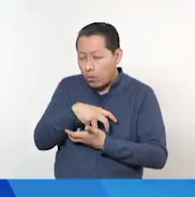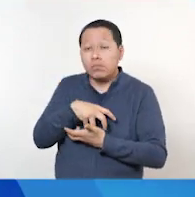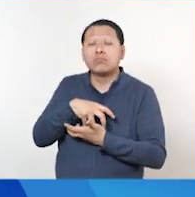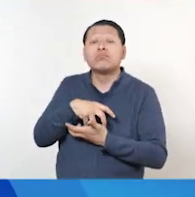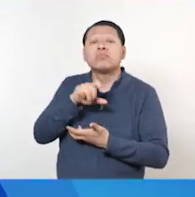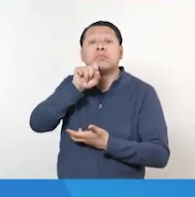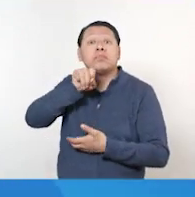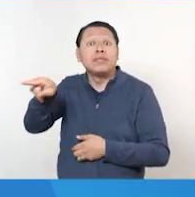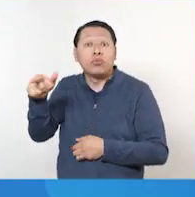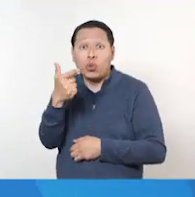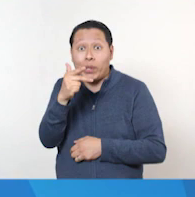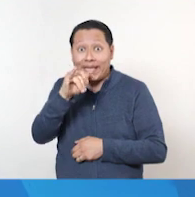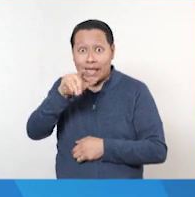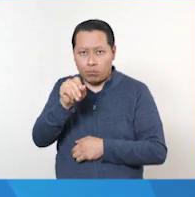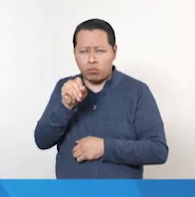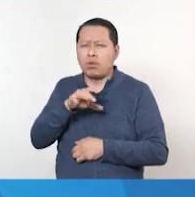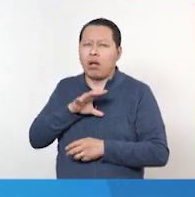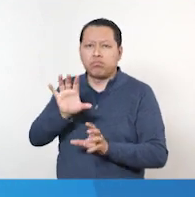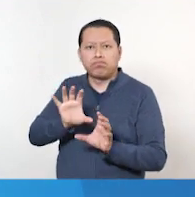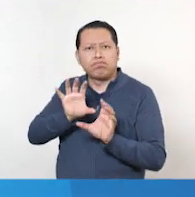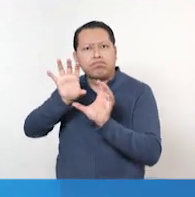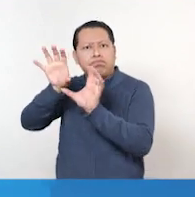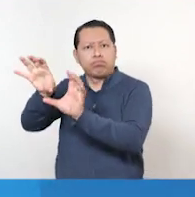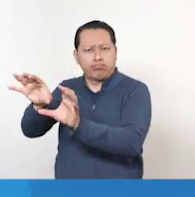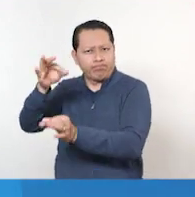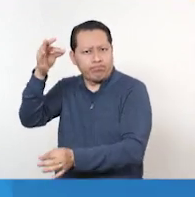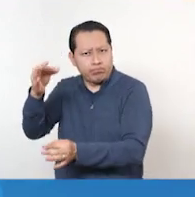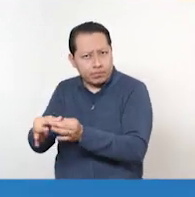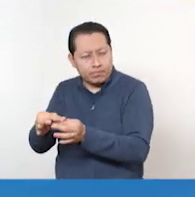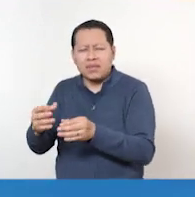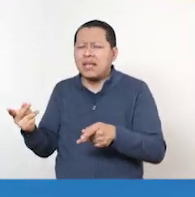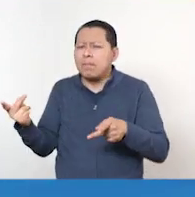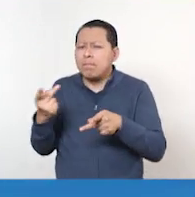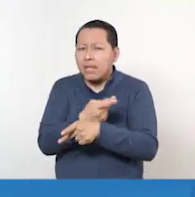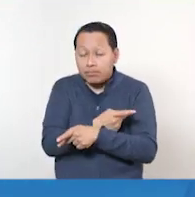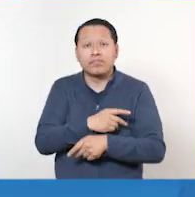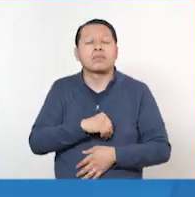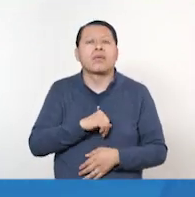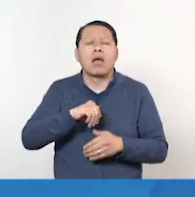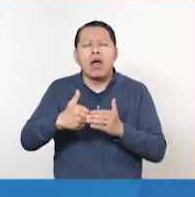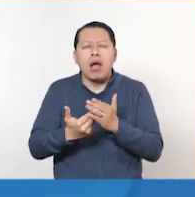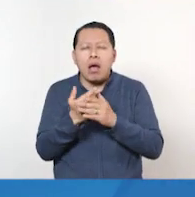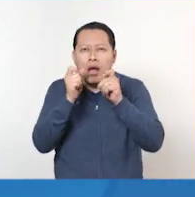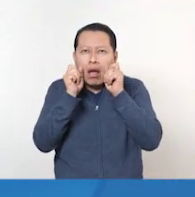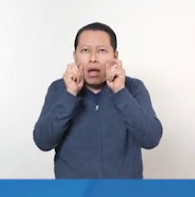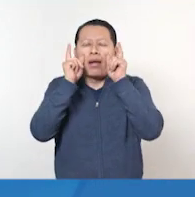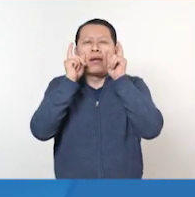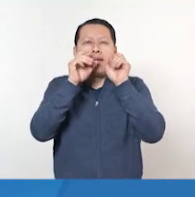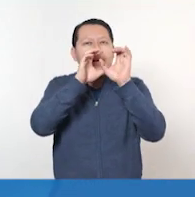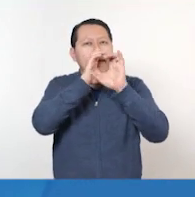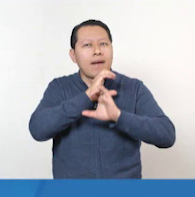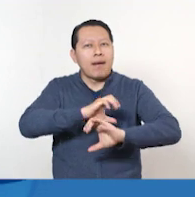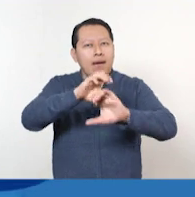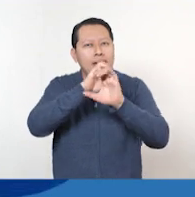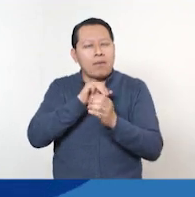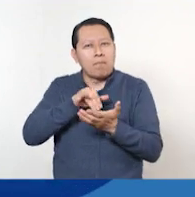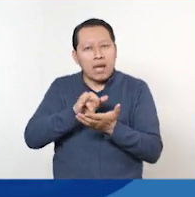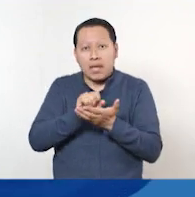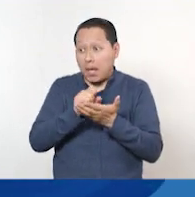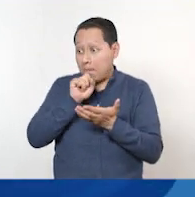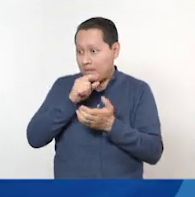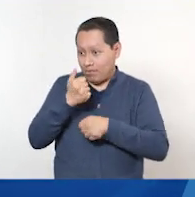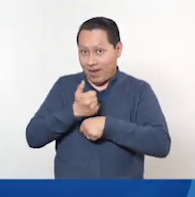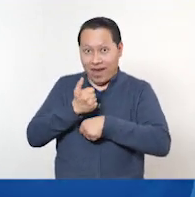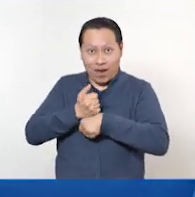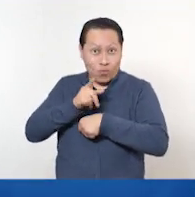en la mente de Guillermo. Y veamos lo que pasó. Guillermo despertó cantando una canción en maya que de